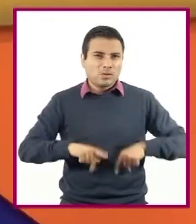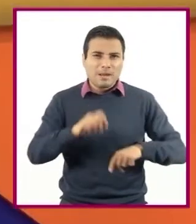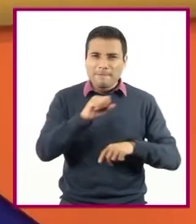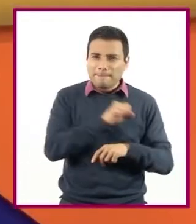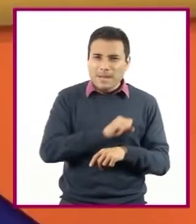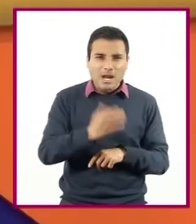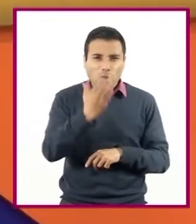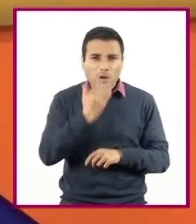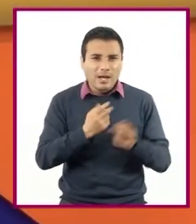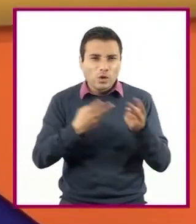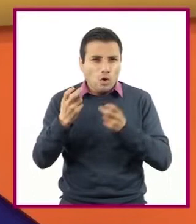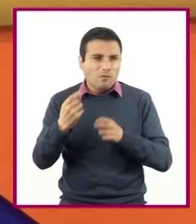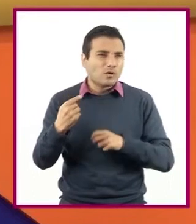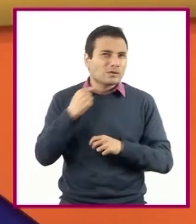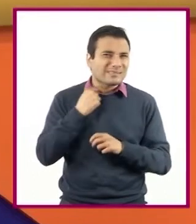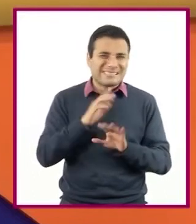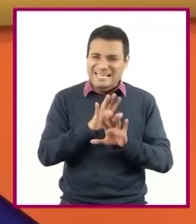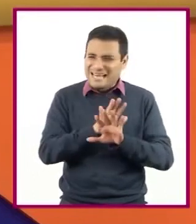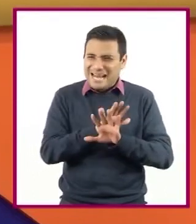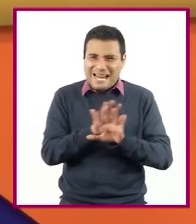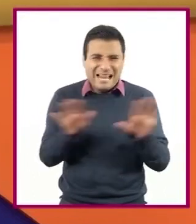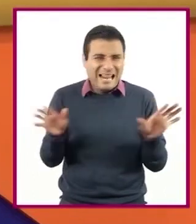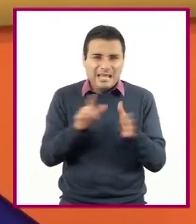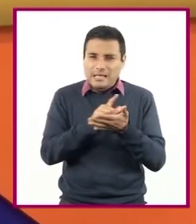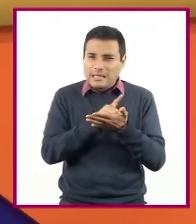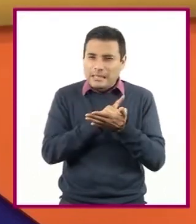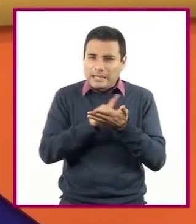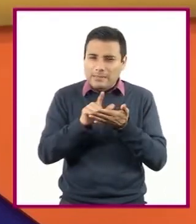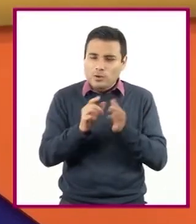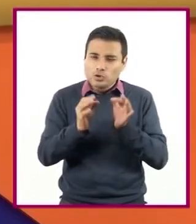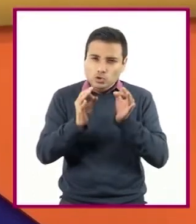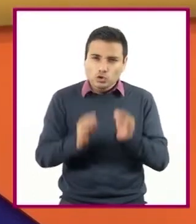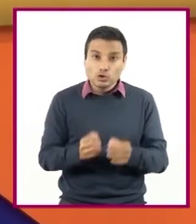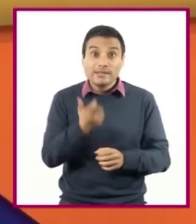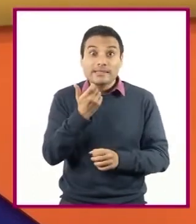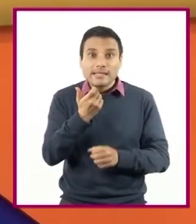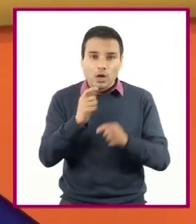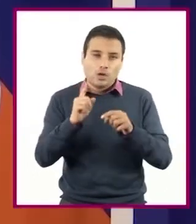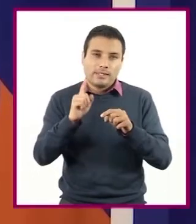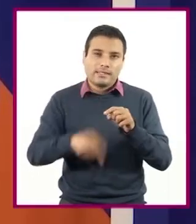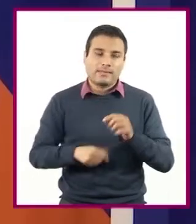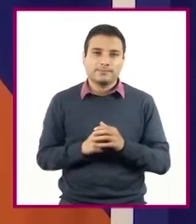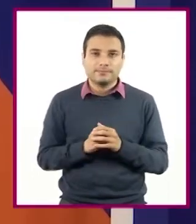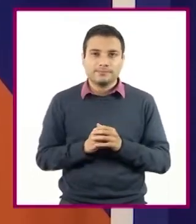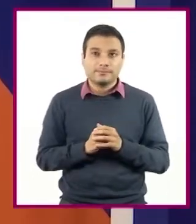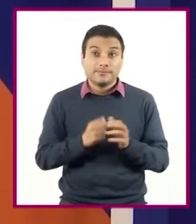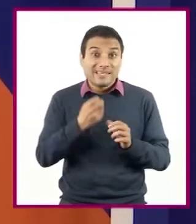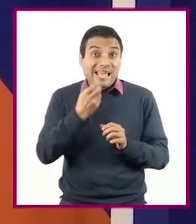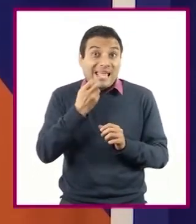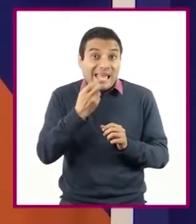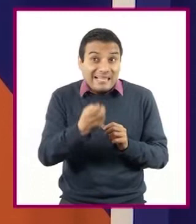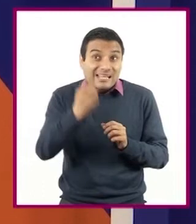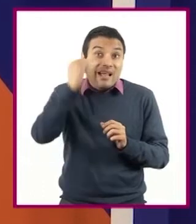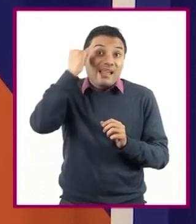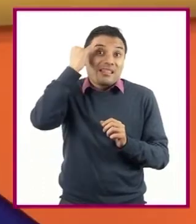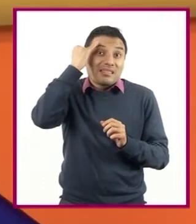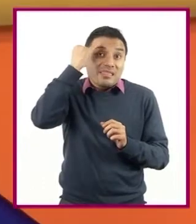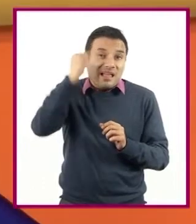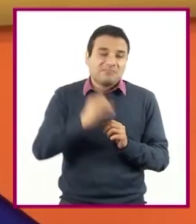robos, asesinatos y otros crímenes a través de la eliminación del dinero. Tal vez esa ficción algún día se haga